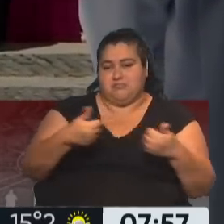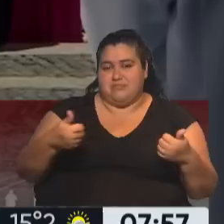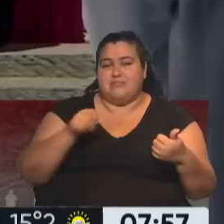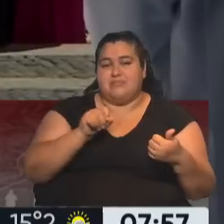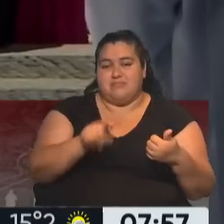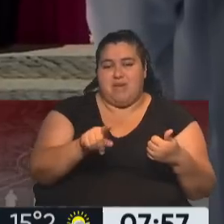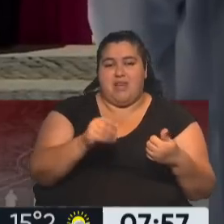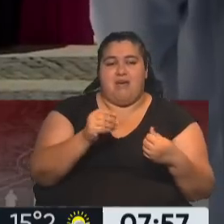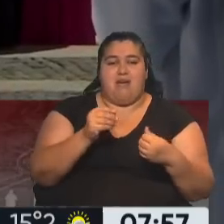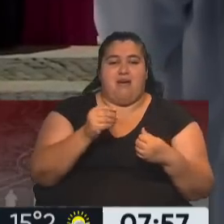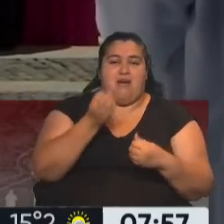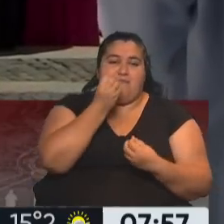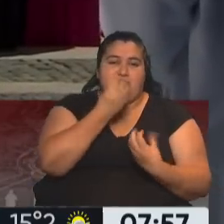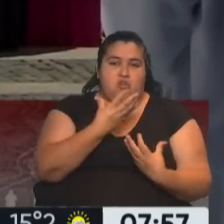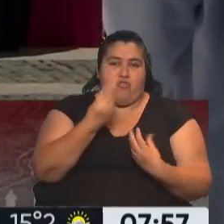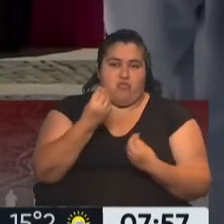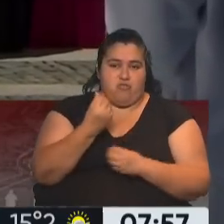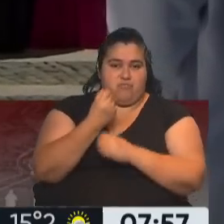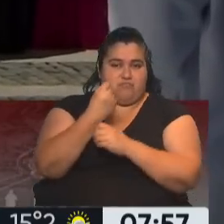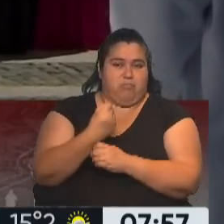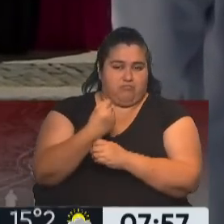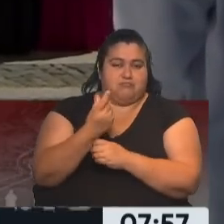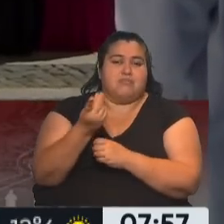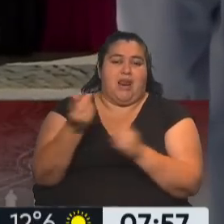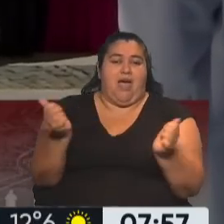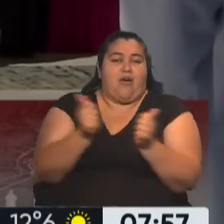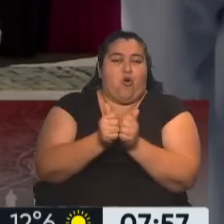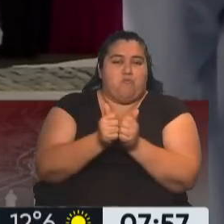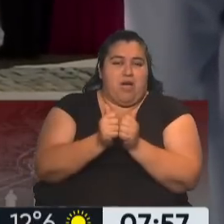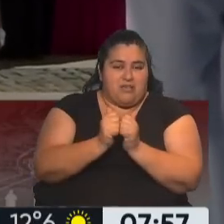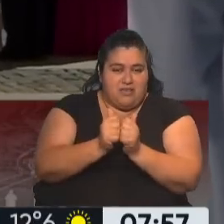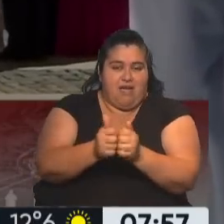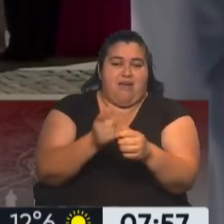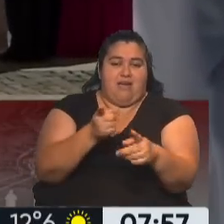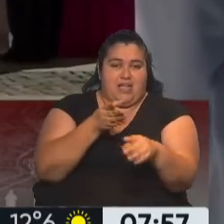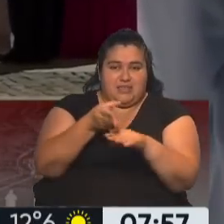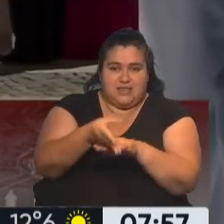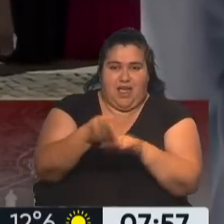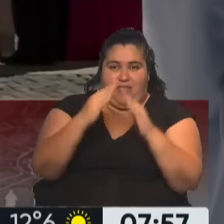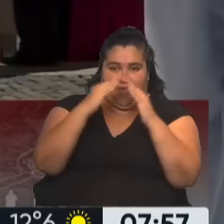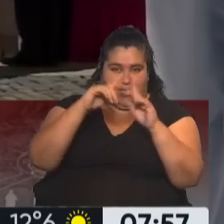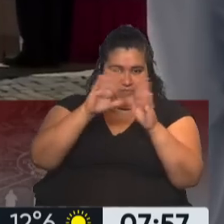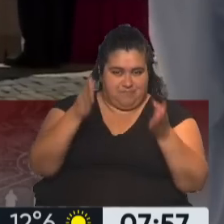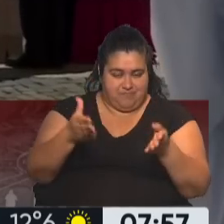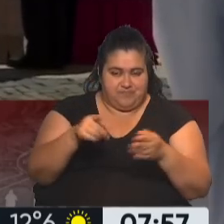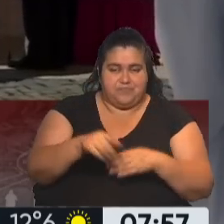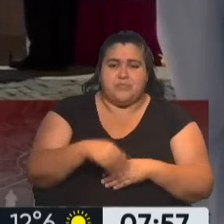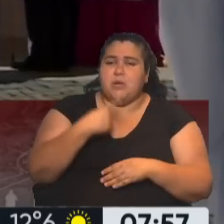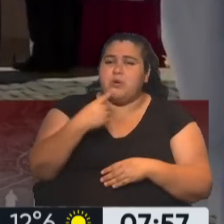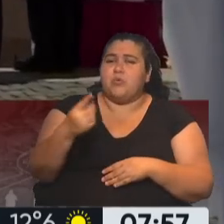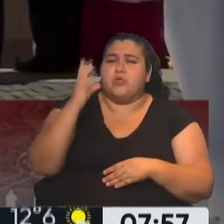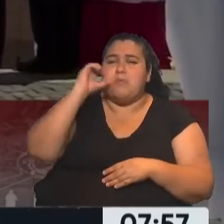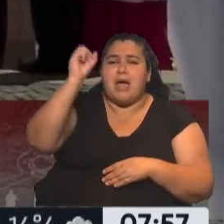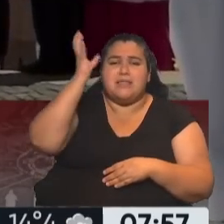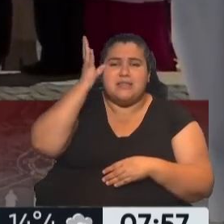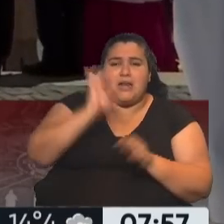a acompañar el ingreso del féretro del Papa. Pablo, vos estuviste ahí muy cerquita en la Embajada de Italia. Sí, ¿Está claro. cuánto tiempo? A